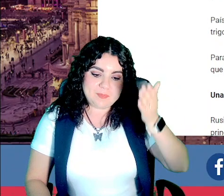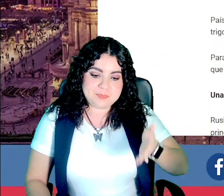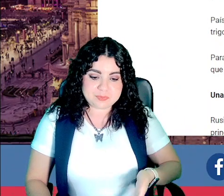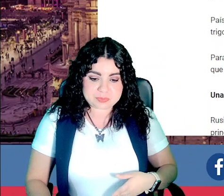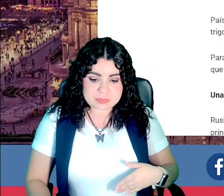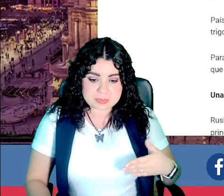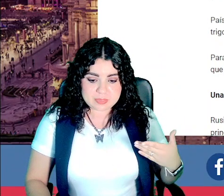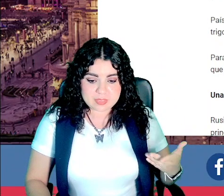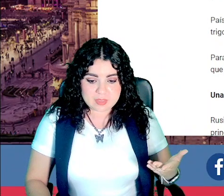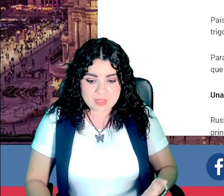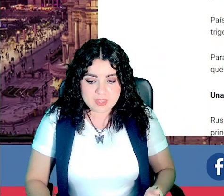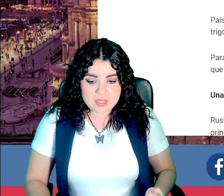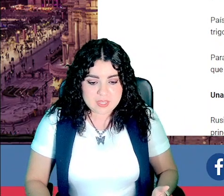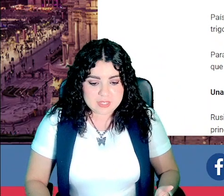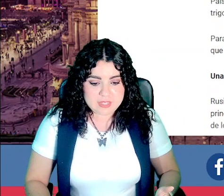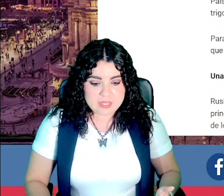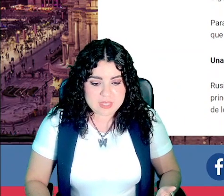pandemia.